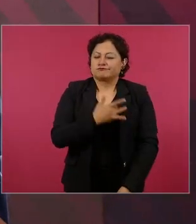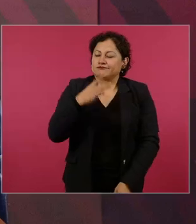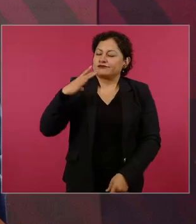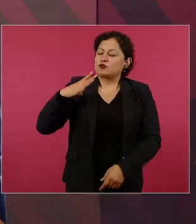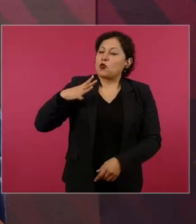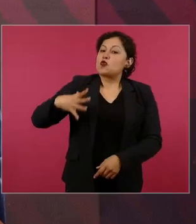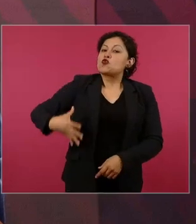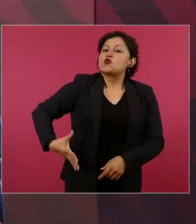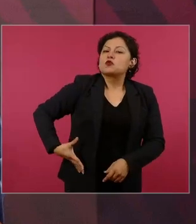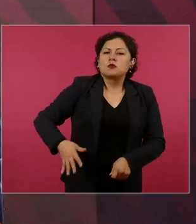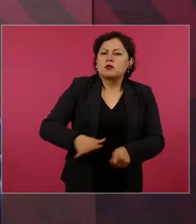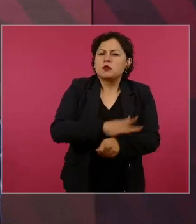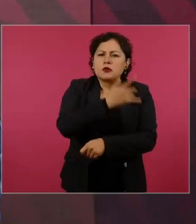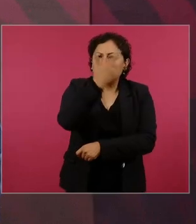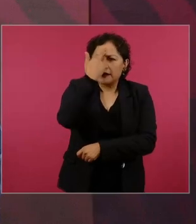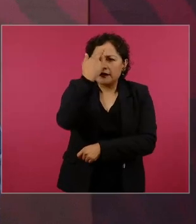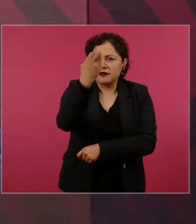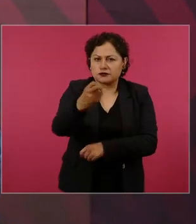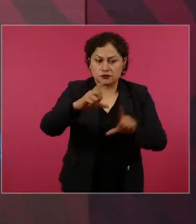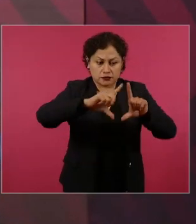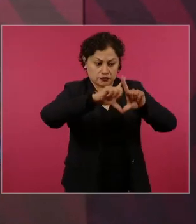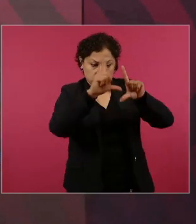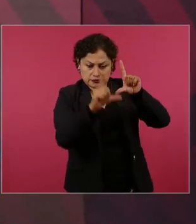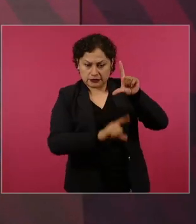familias en el país,